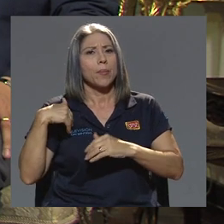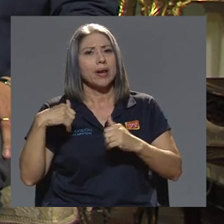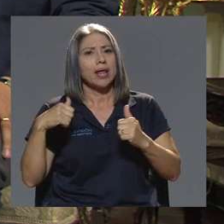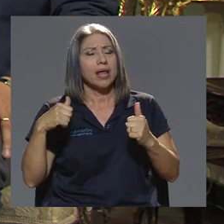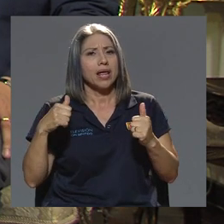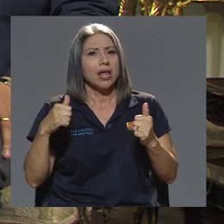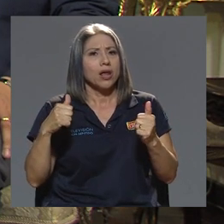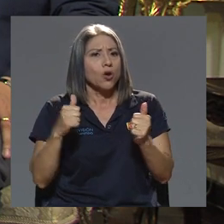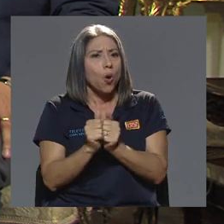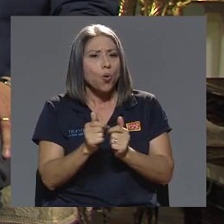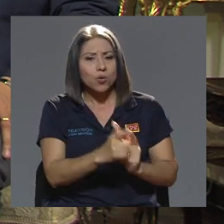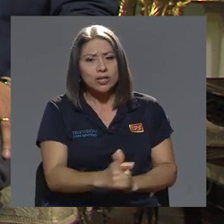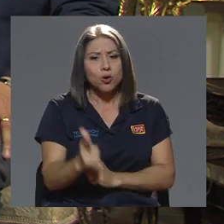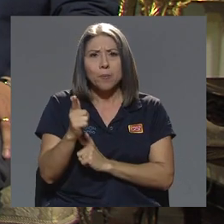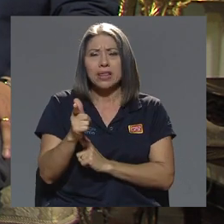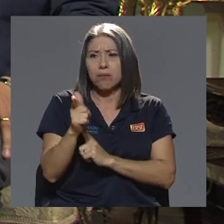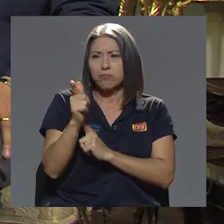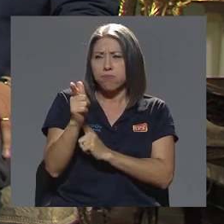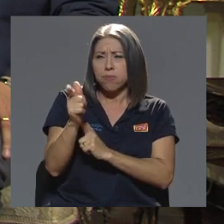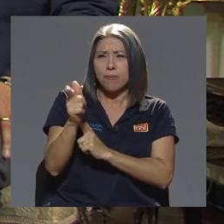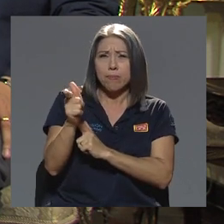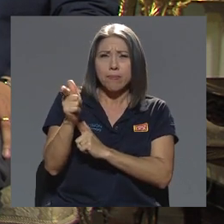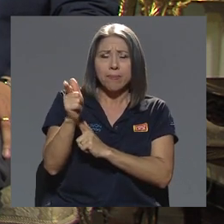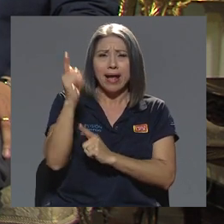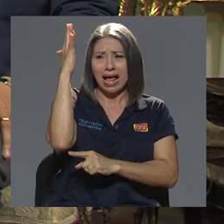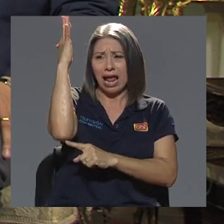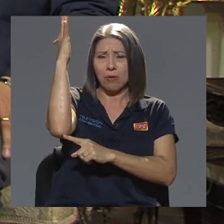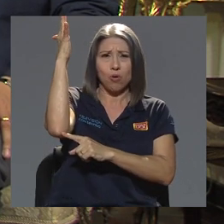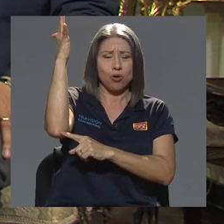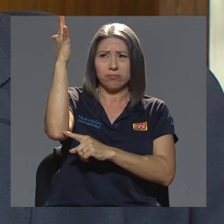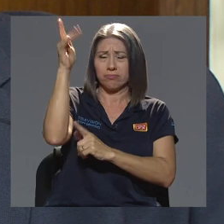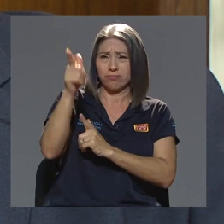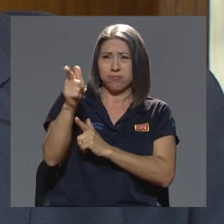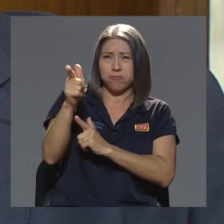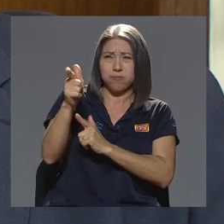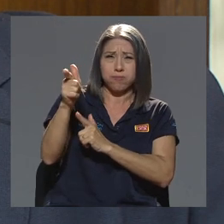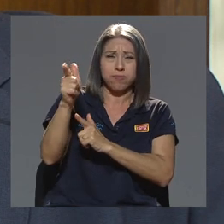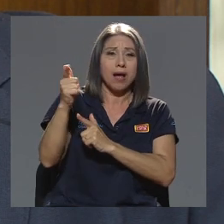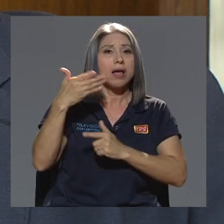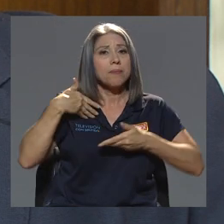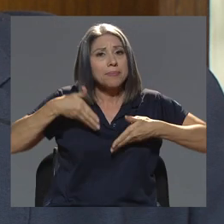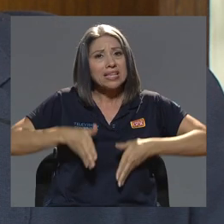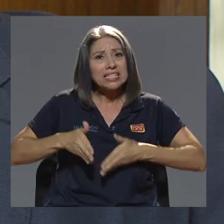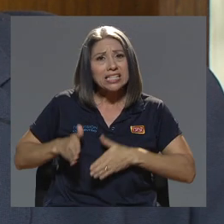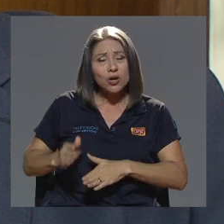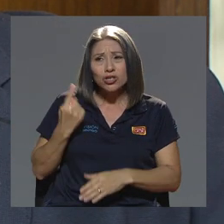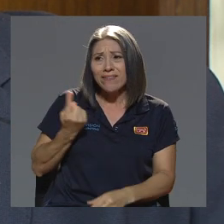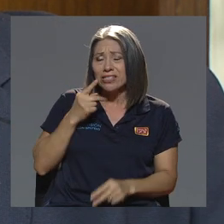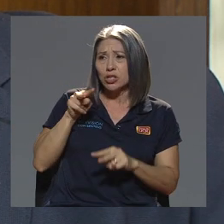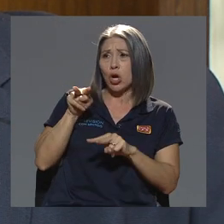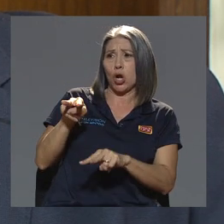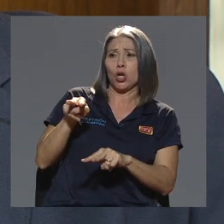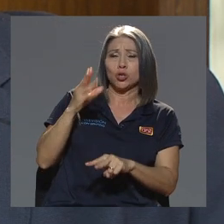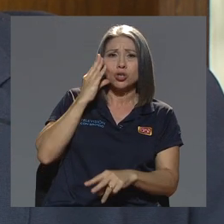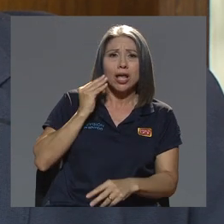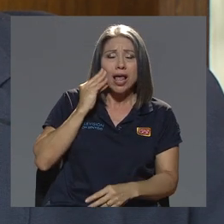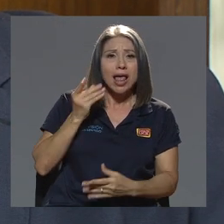árbol a escopetazos. Y mis hijos estaban solos. Esas cosas se vivían.